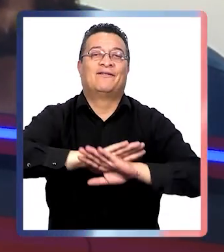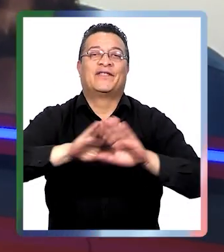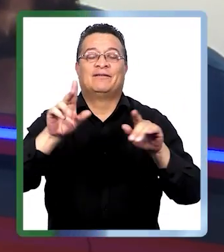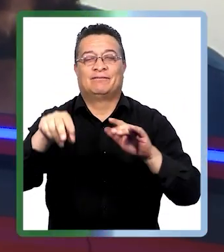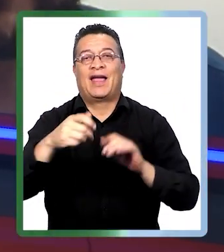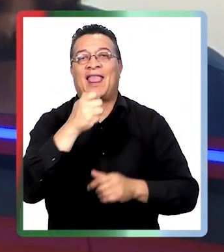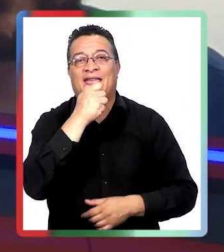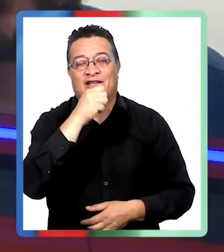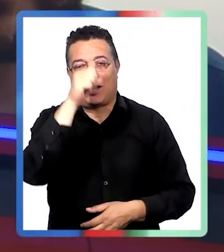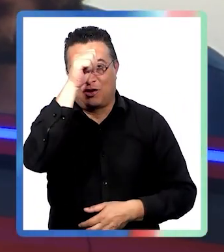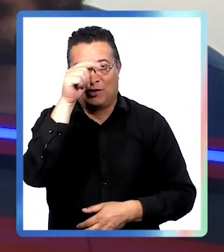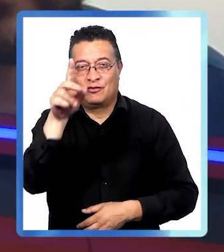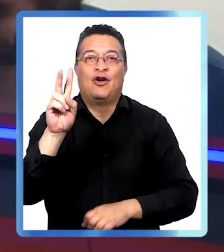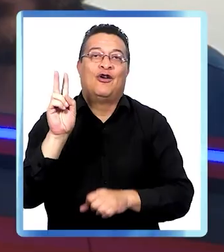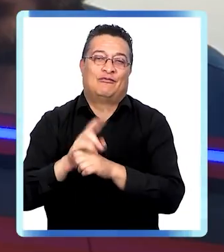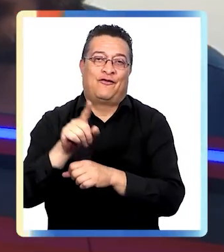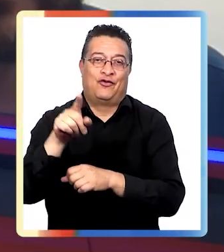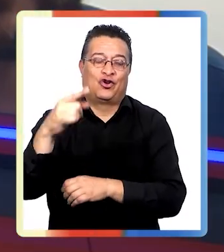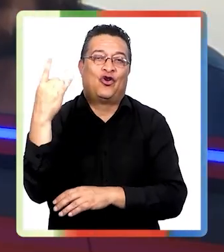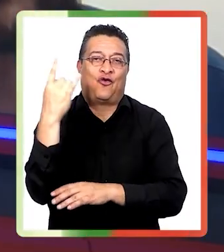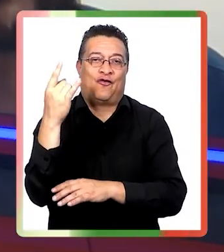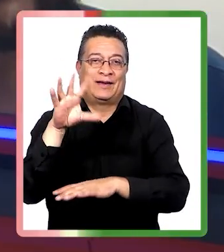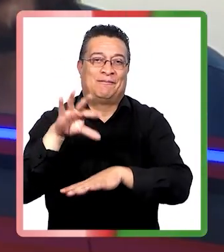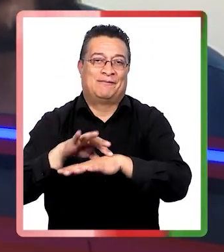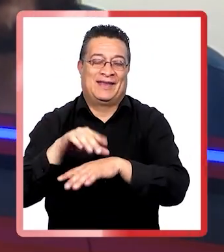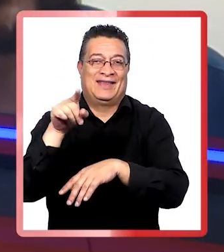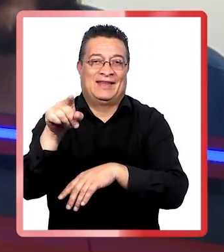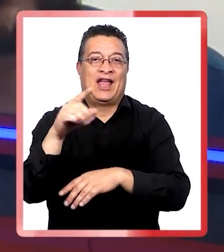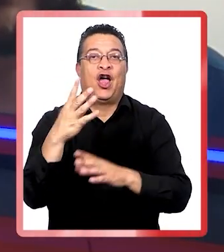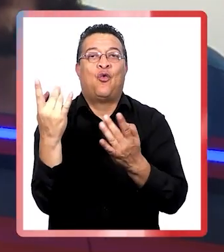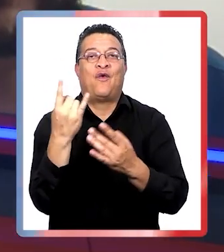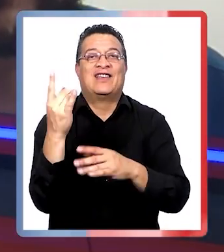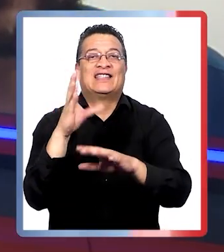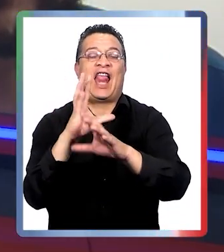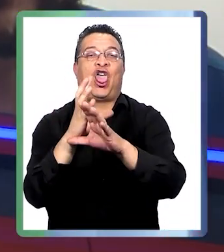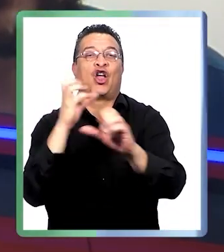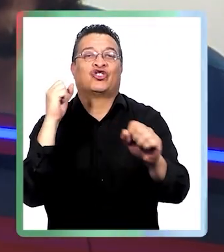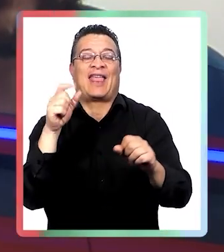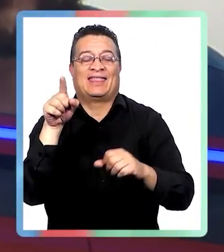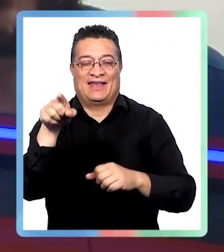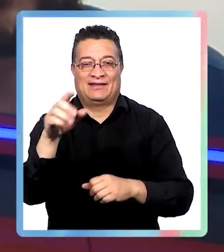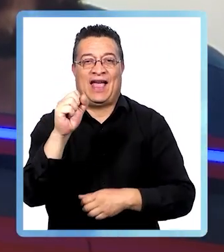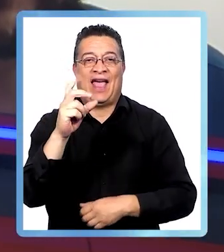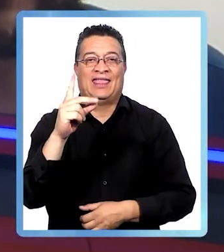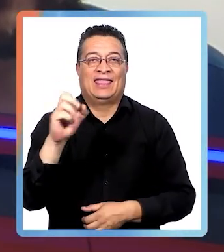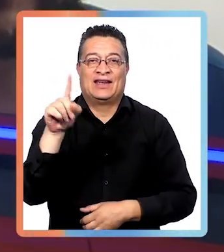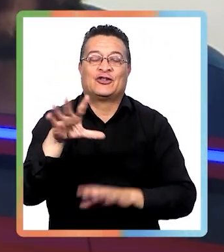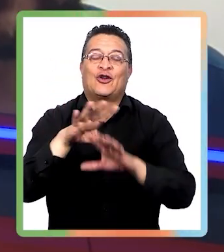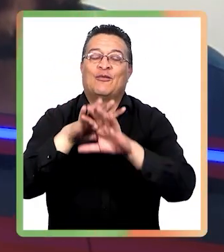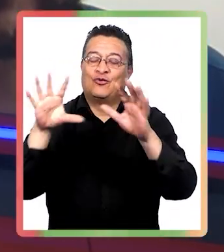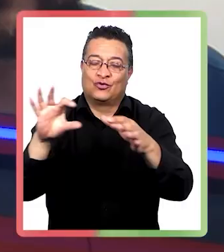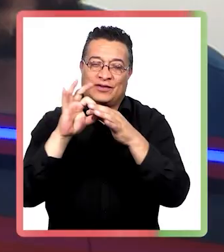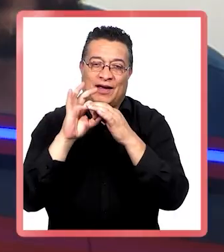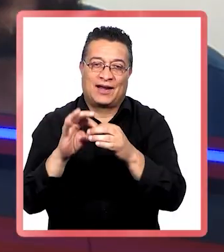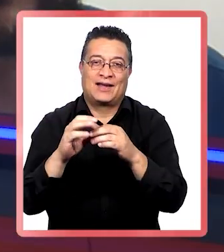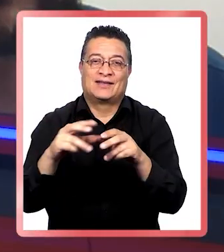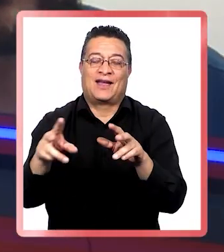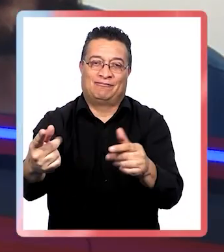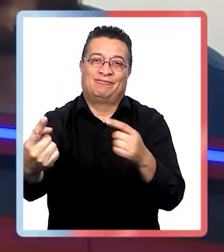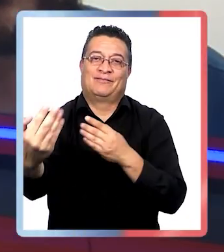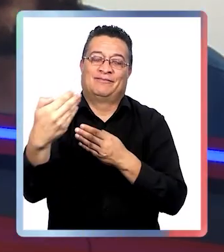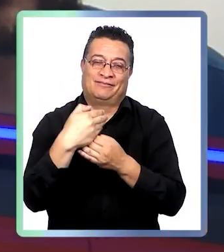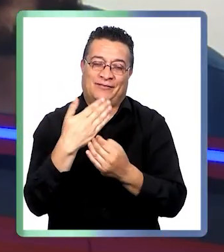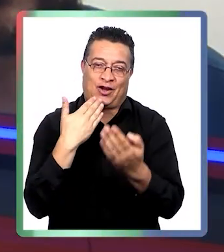esta entrevista del día domingo con el académico de la Facultad de Medicina en la Universidad de los Andes, el doctor Andrés Glasinovich. Andrés, muchas gracias